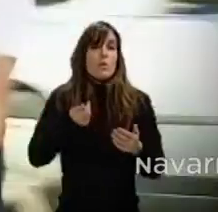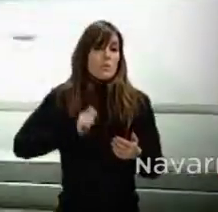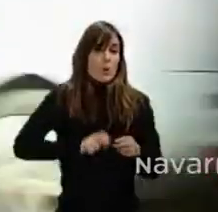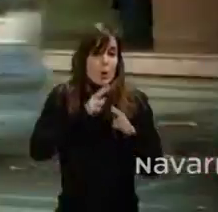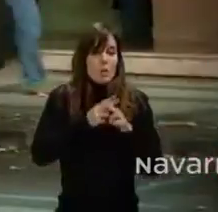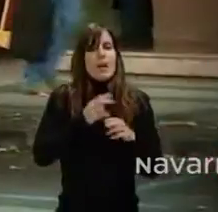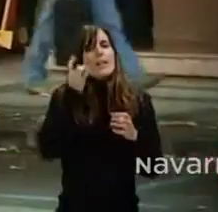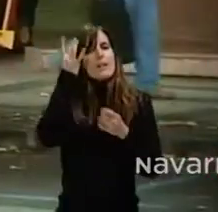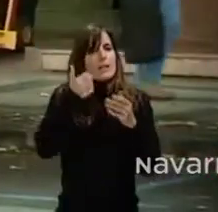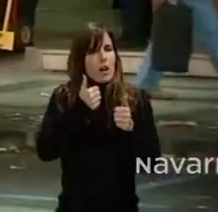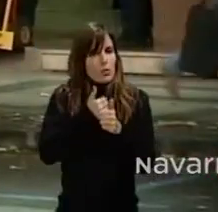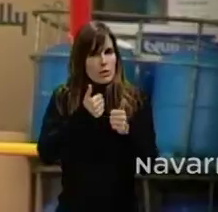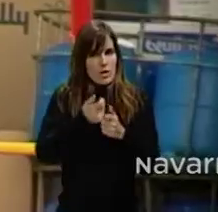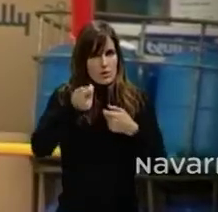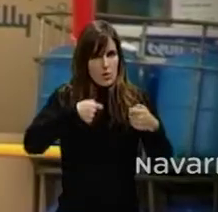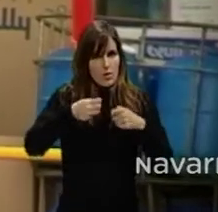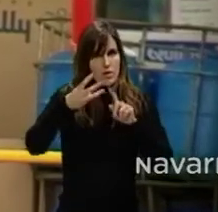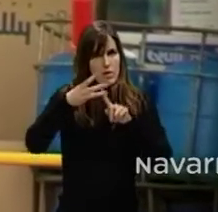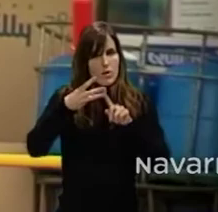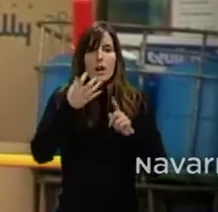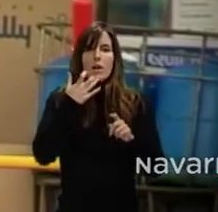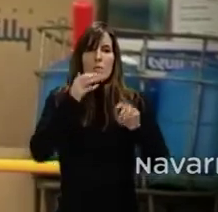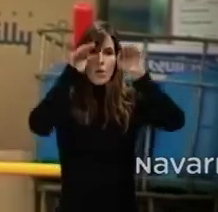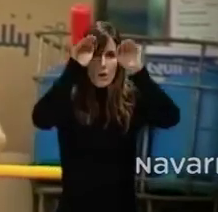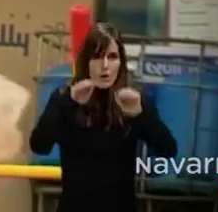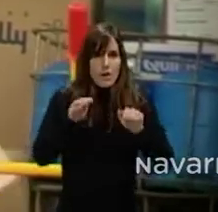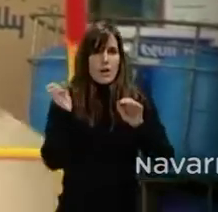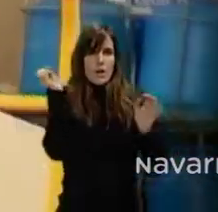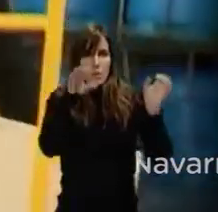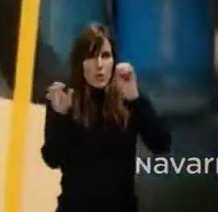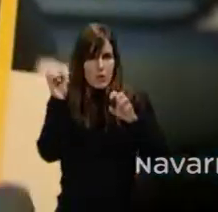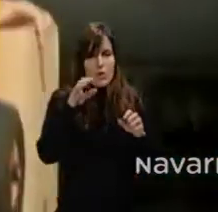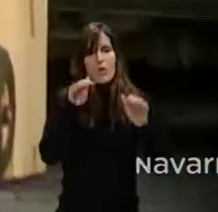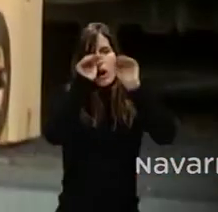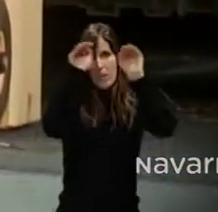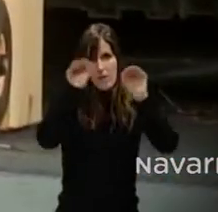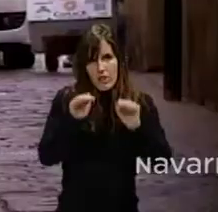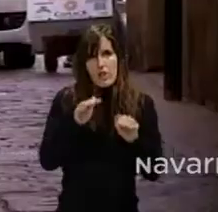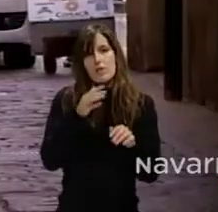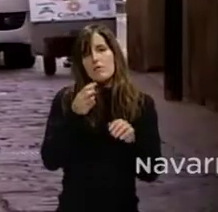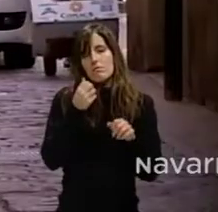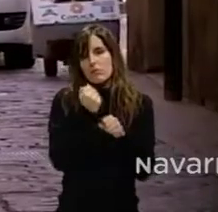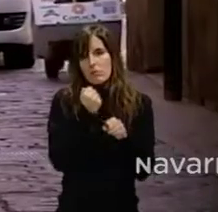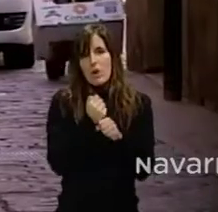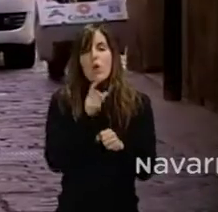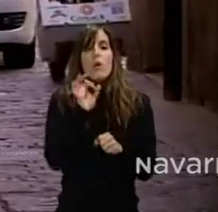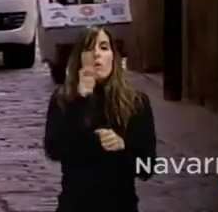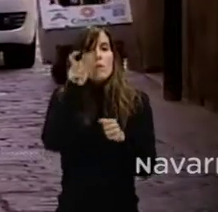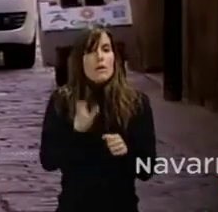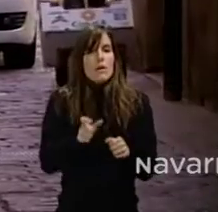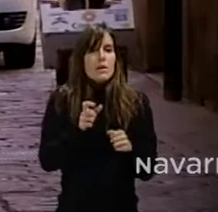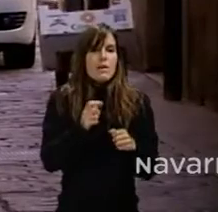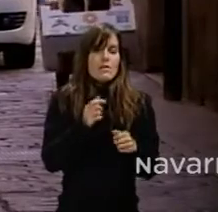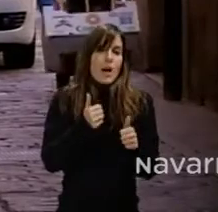que va vinculada a la ocupación de reponedor o persona que trabaja en almacén o persona que ayuda a la